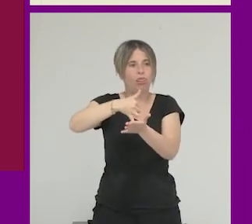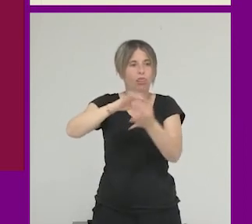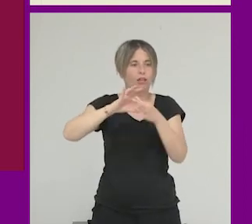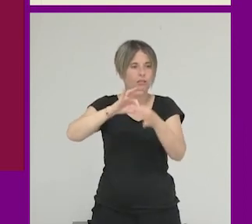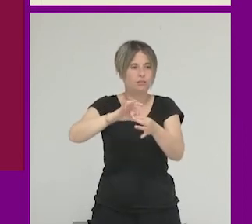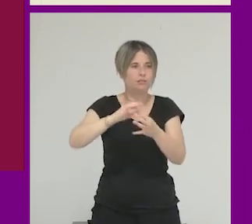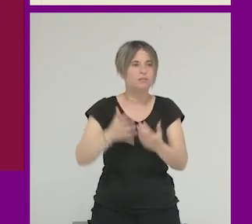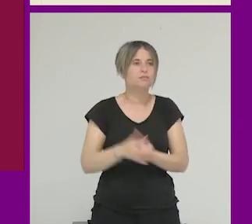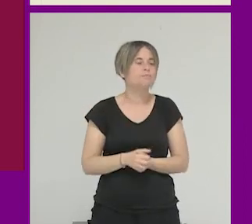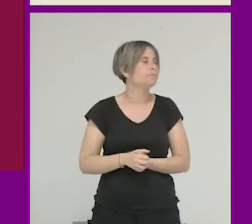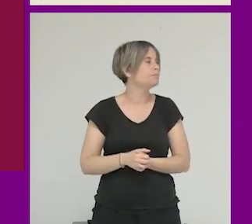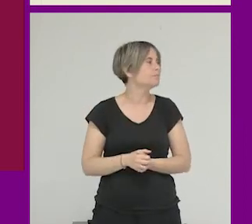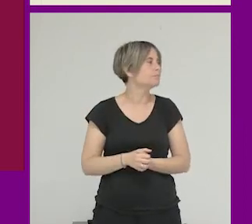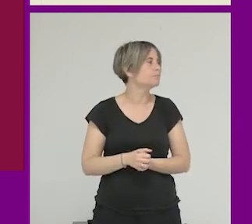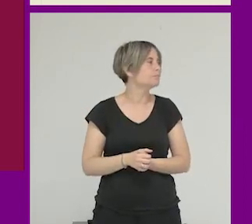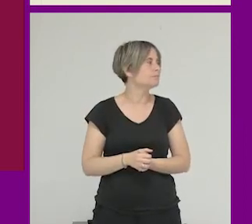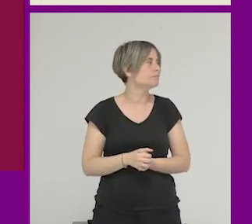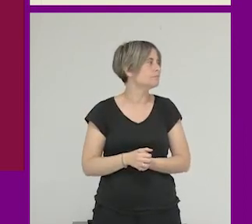gaudelako, ez?